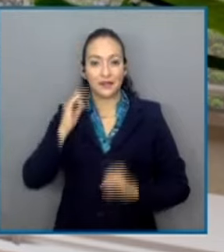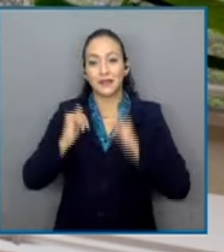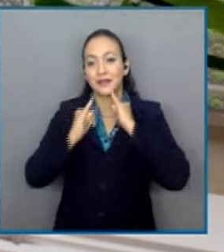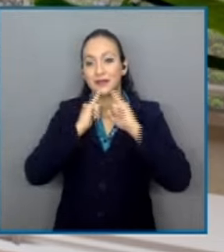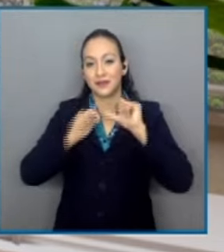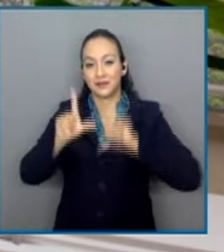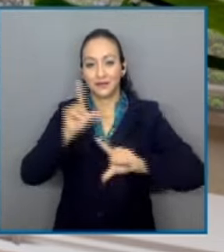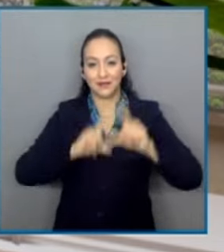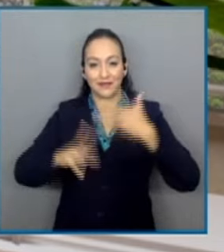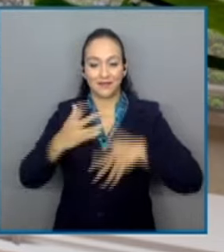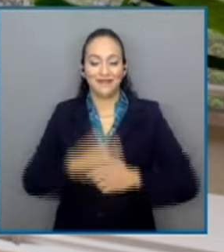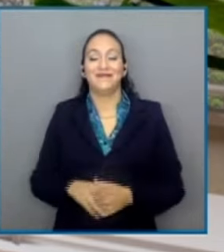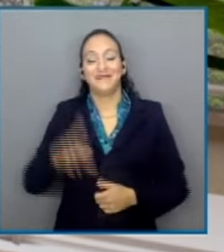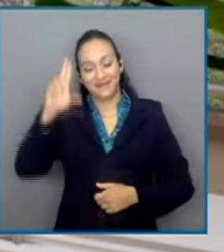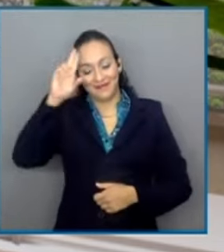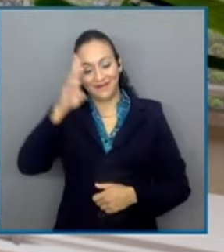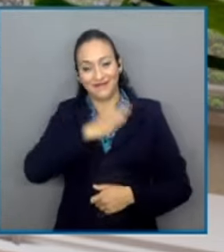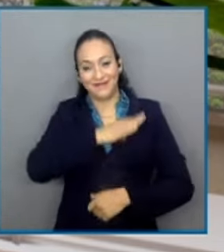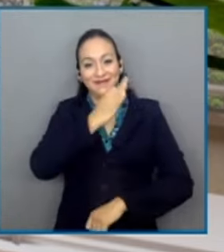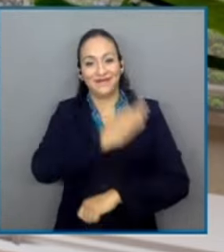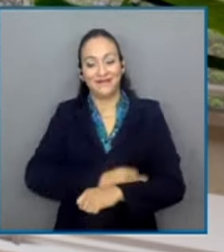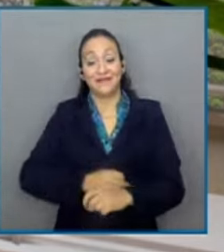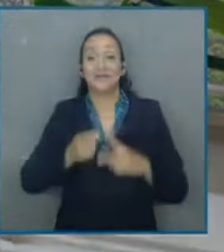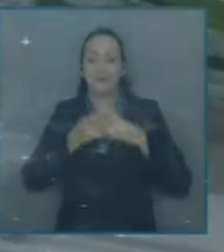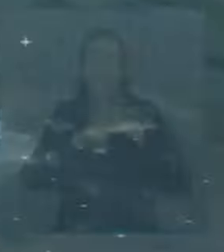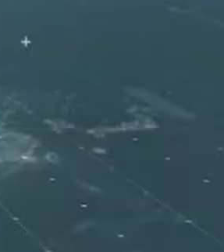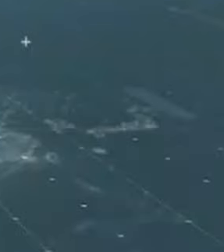lengua de señas mexicana. Comenzamos.